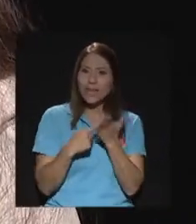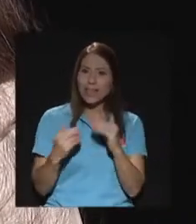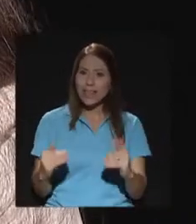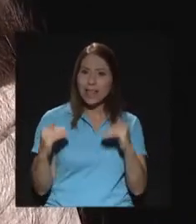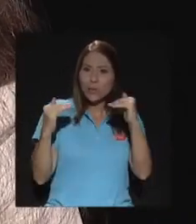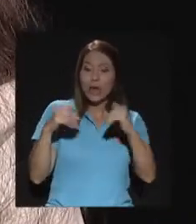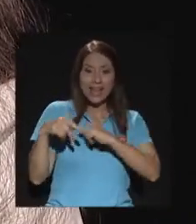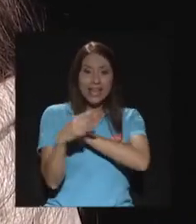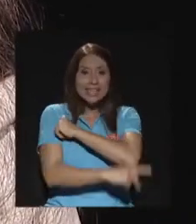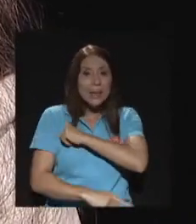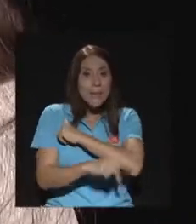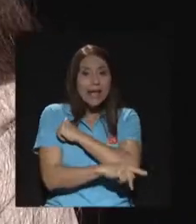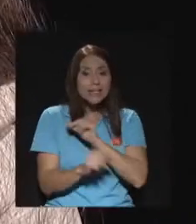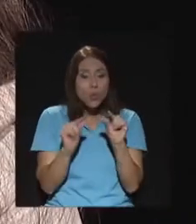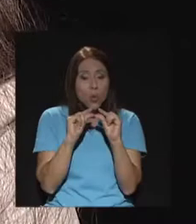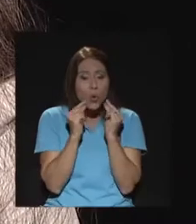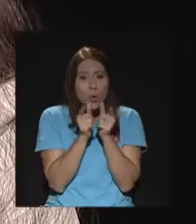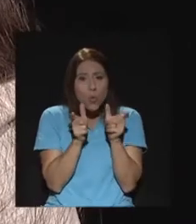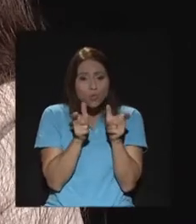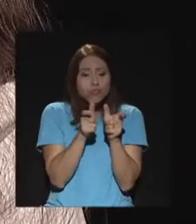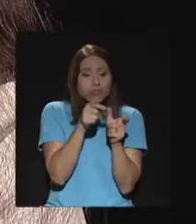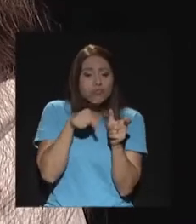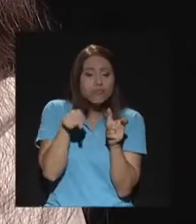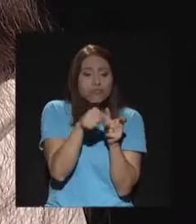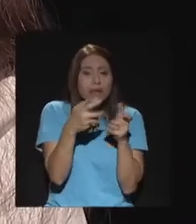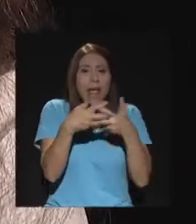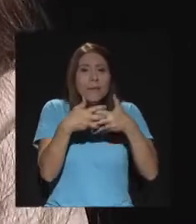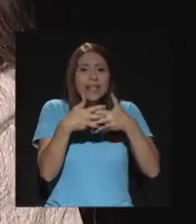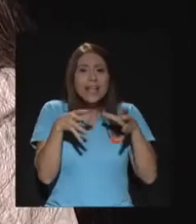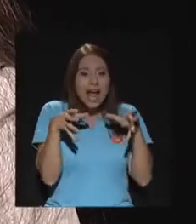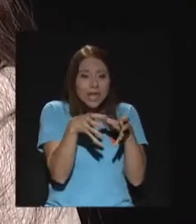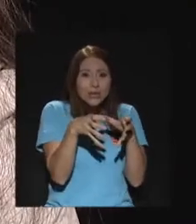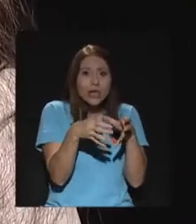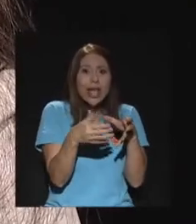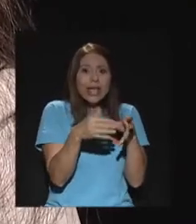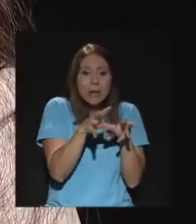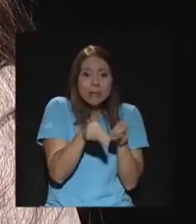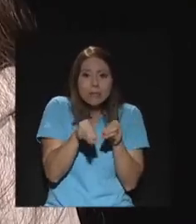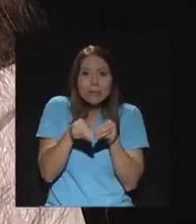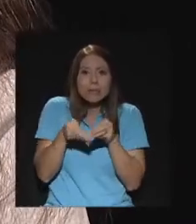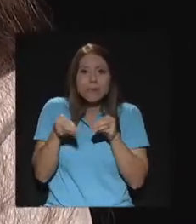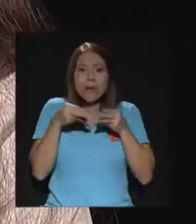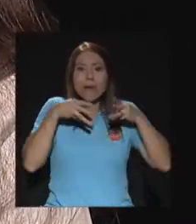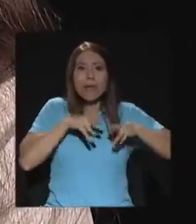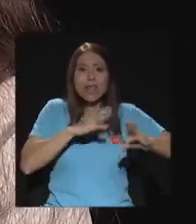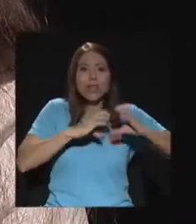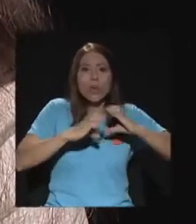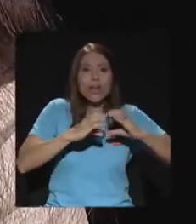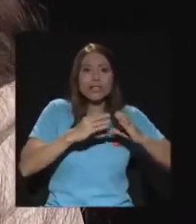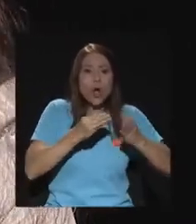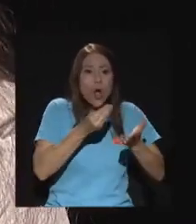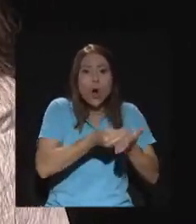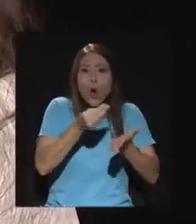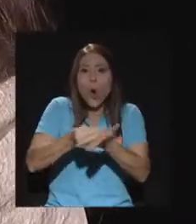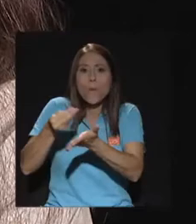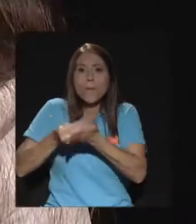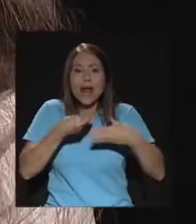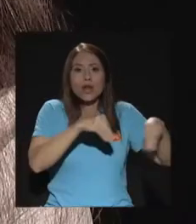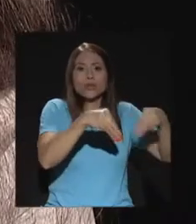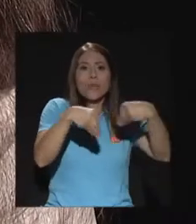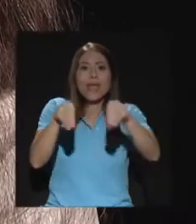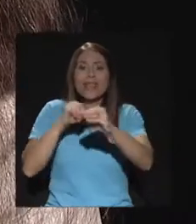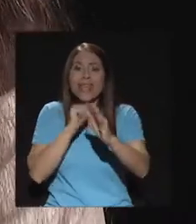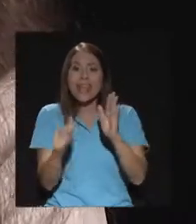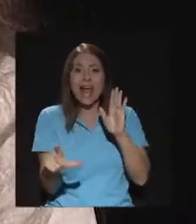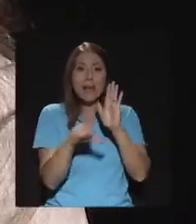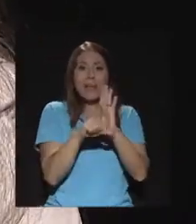hay un grupito muy pequeño de empresarios que cada vez tiene más medios de comunicación, que los compra y los vende ilegalmente, porque usted